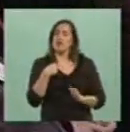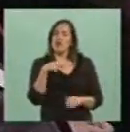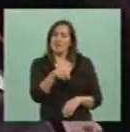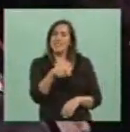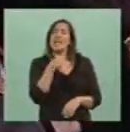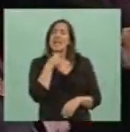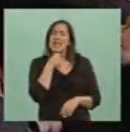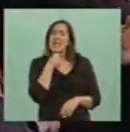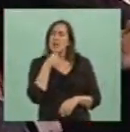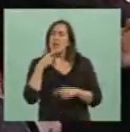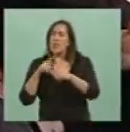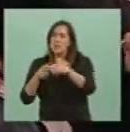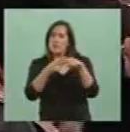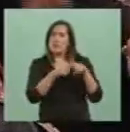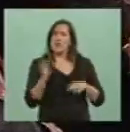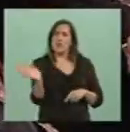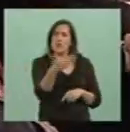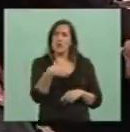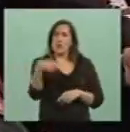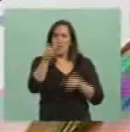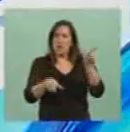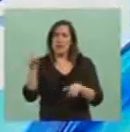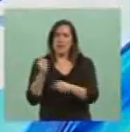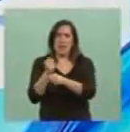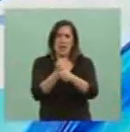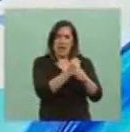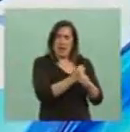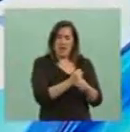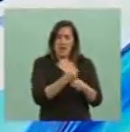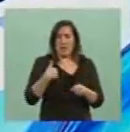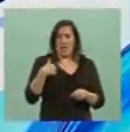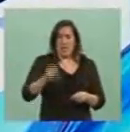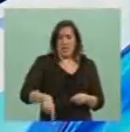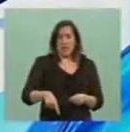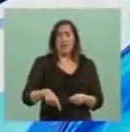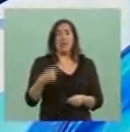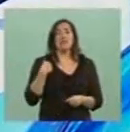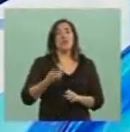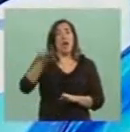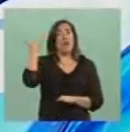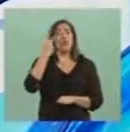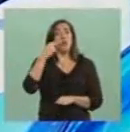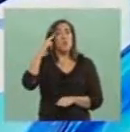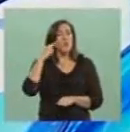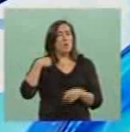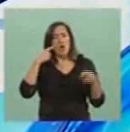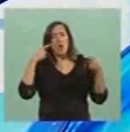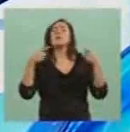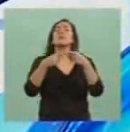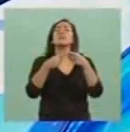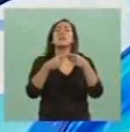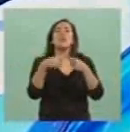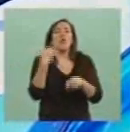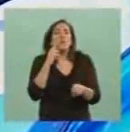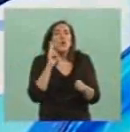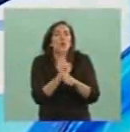discutir mucho con todos los trabajadores argentinos, que nuestro gran objetivo, como se los dije en el 2009, debe ser